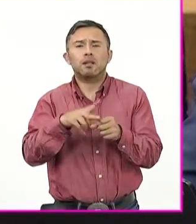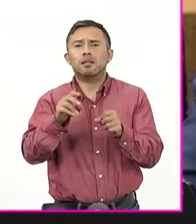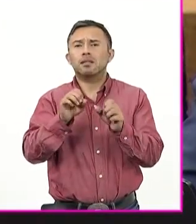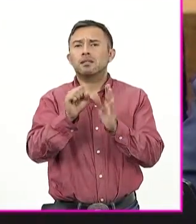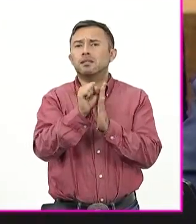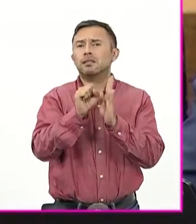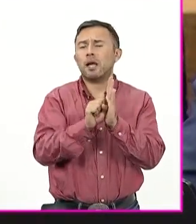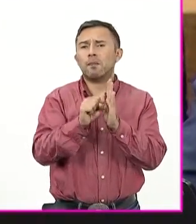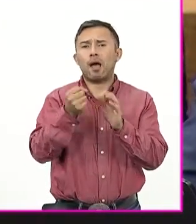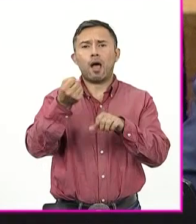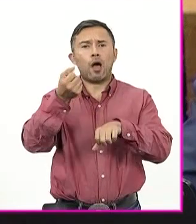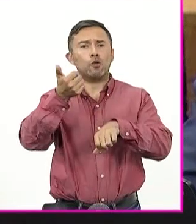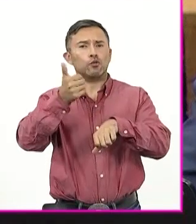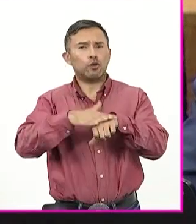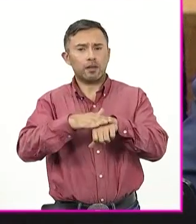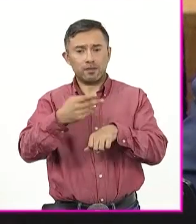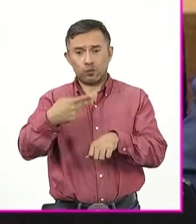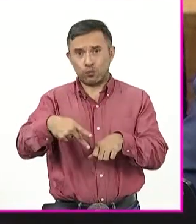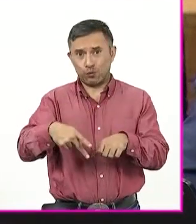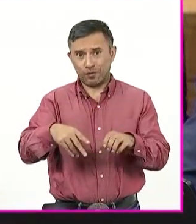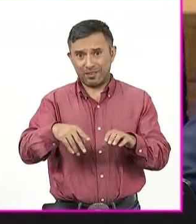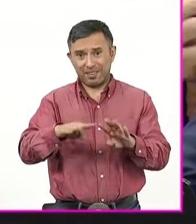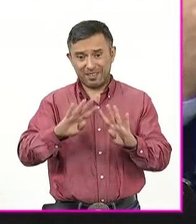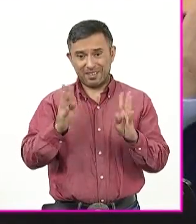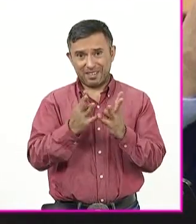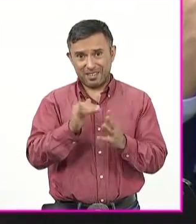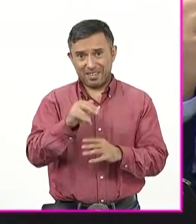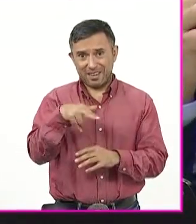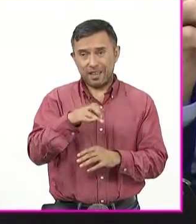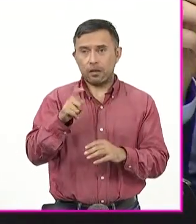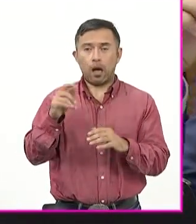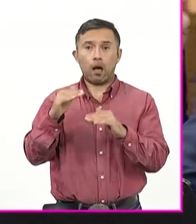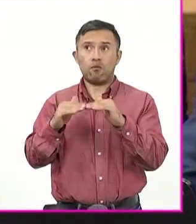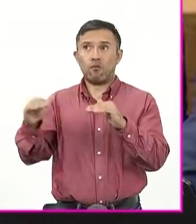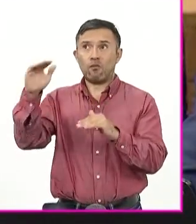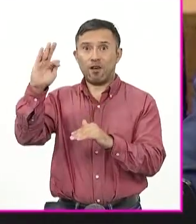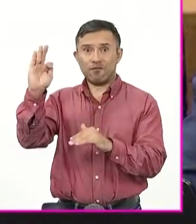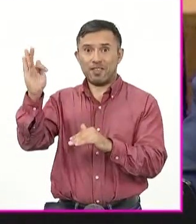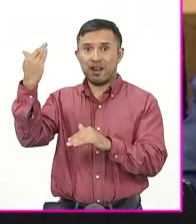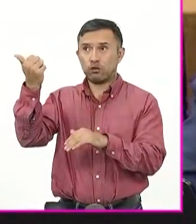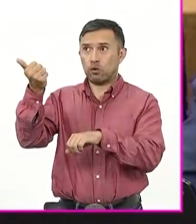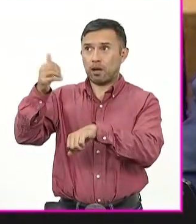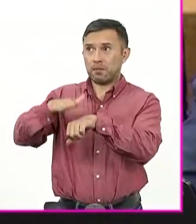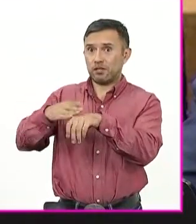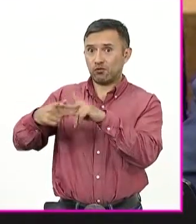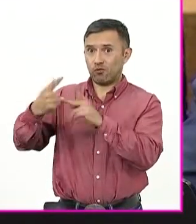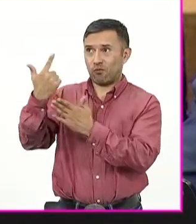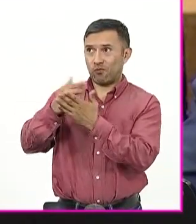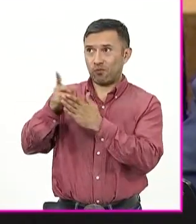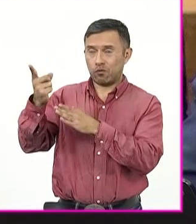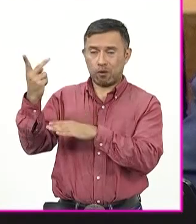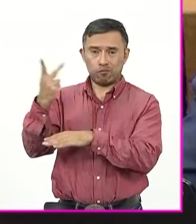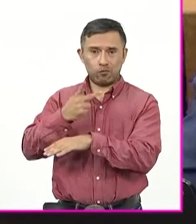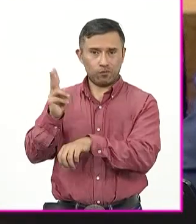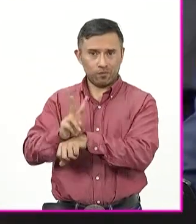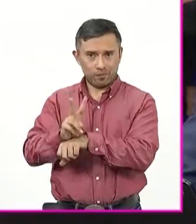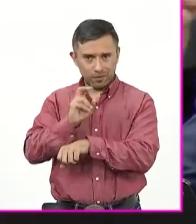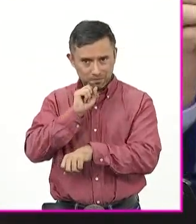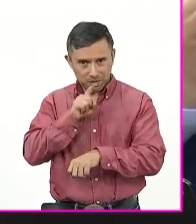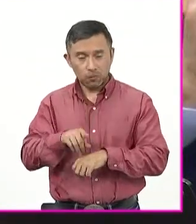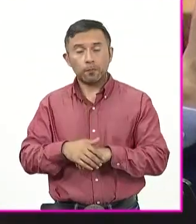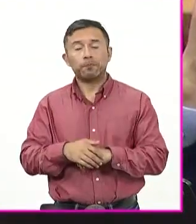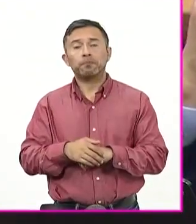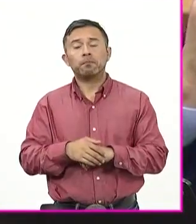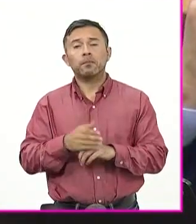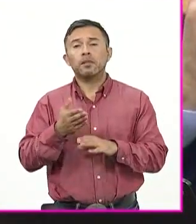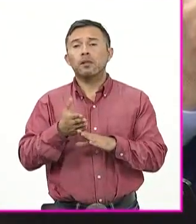órgano interno de control como de la Auditoría Superior de la Federación, y habrá que esperar que la información que ya le hicimos llegar en